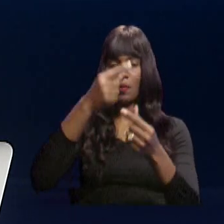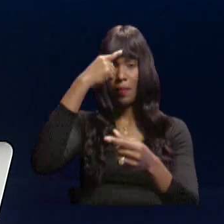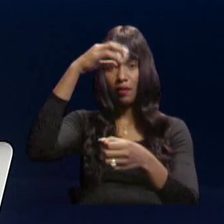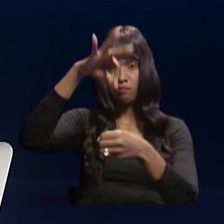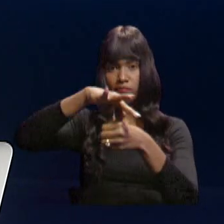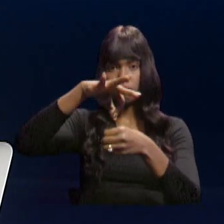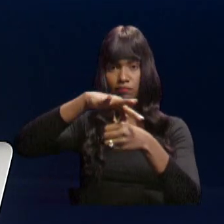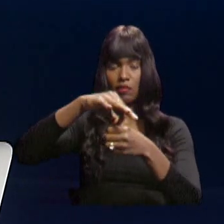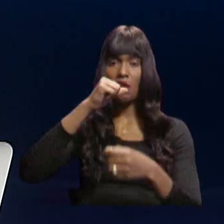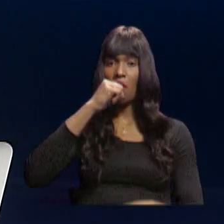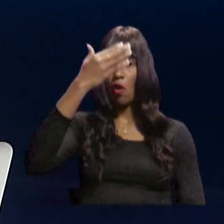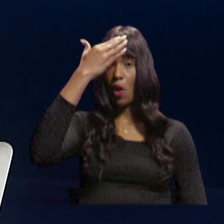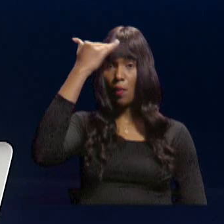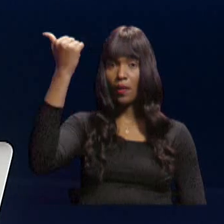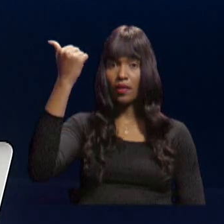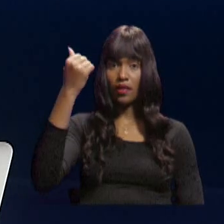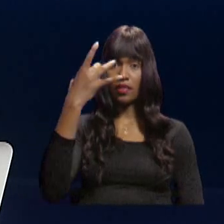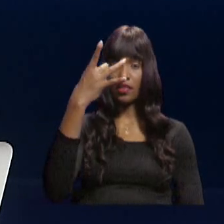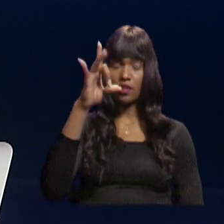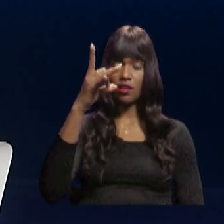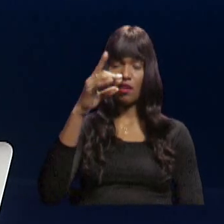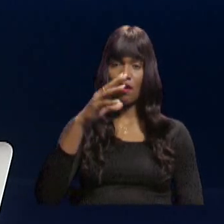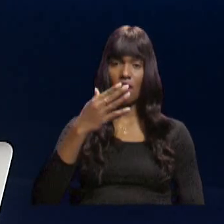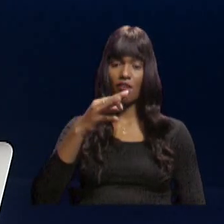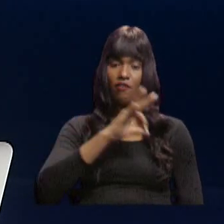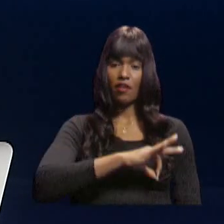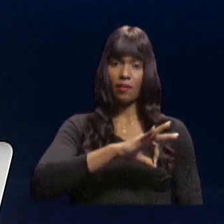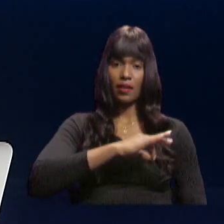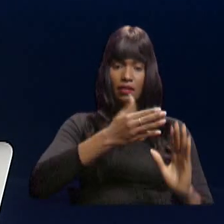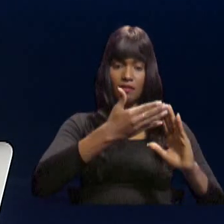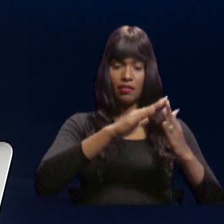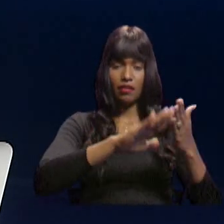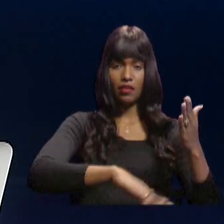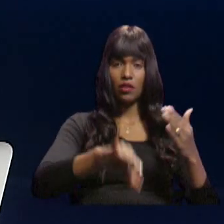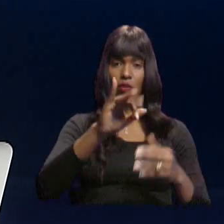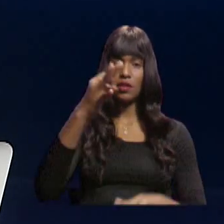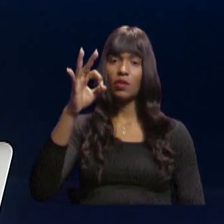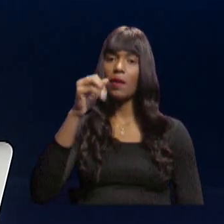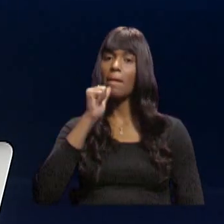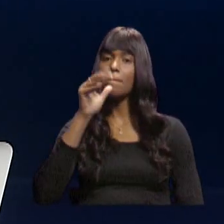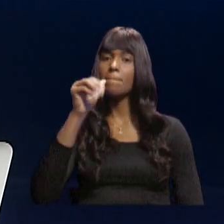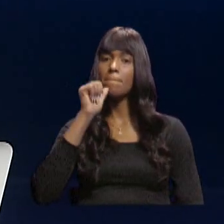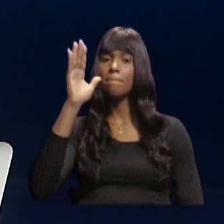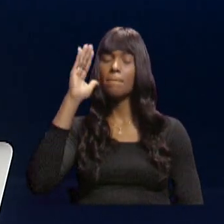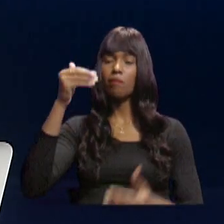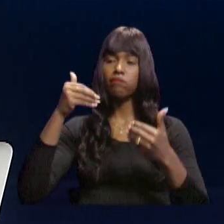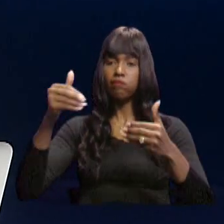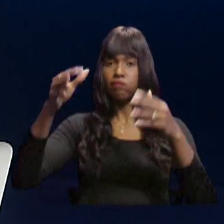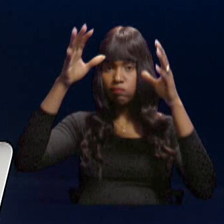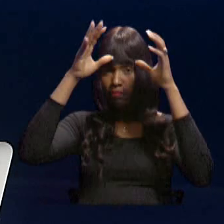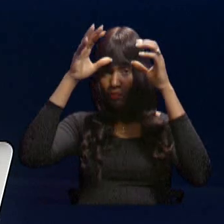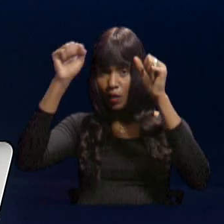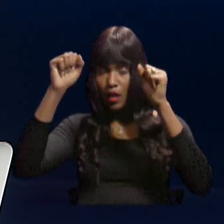electorales. No se olvide que 18 de febrero municipales y 19 de mayo son las congresuales y las